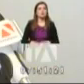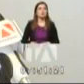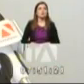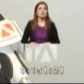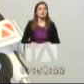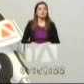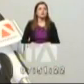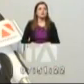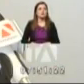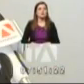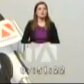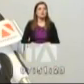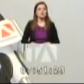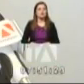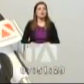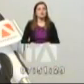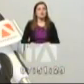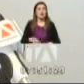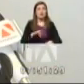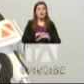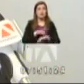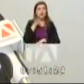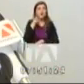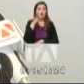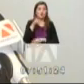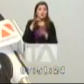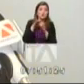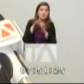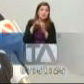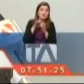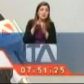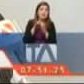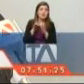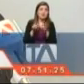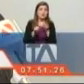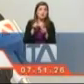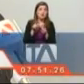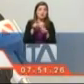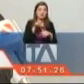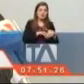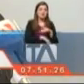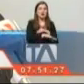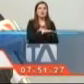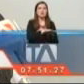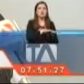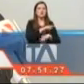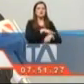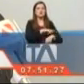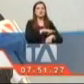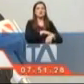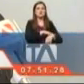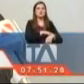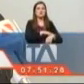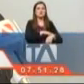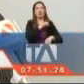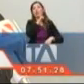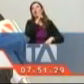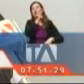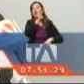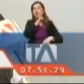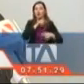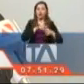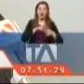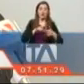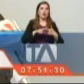de los metros hay la propensión de que existan ciertos riesgos para los pasajeros. Estamos hablando de vandalismo, estamos